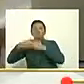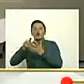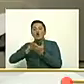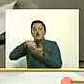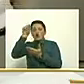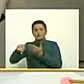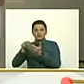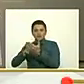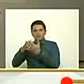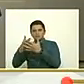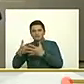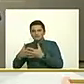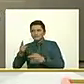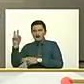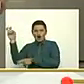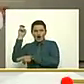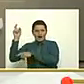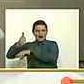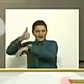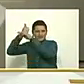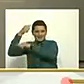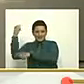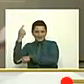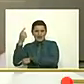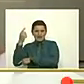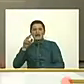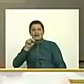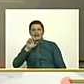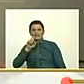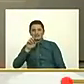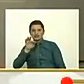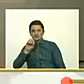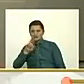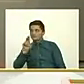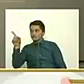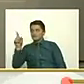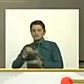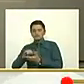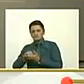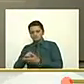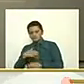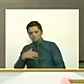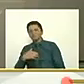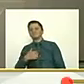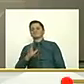el contrato y hacerlo a favor de Odebrecht, efectivamente